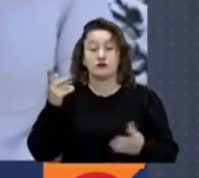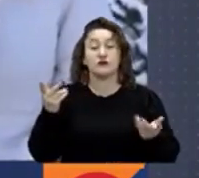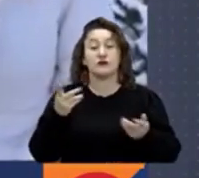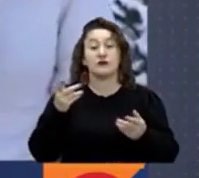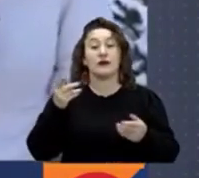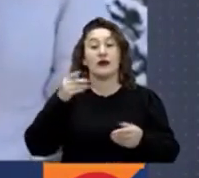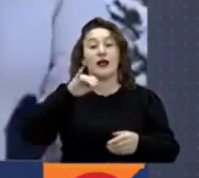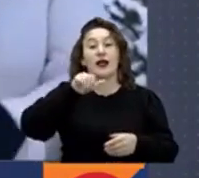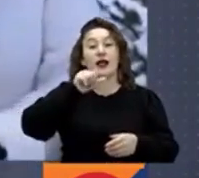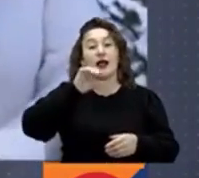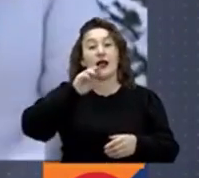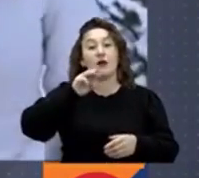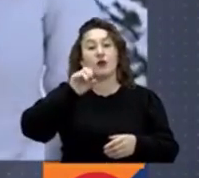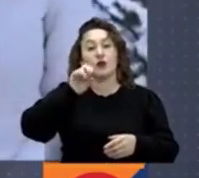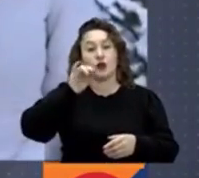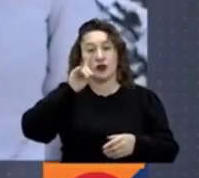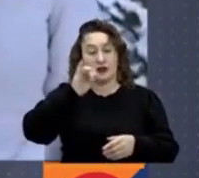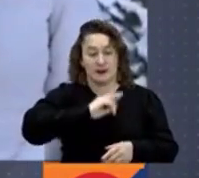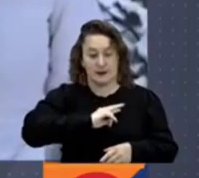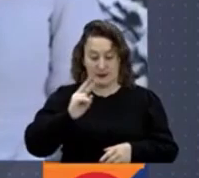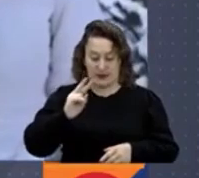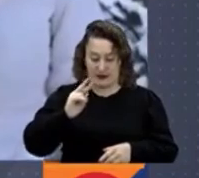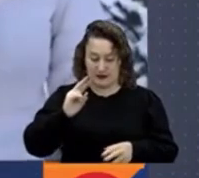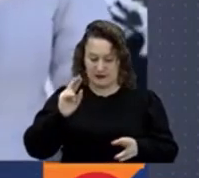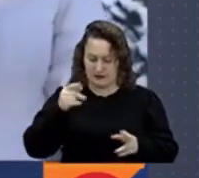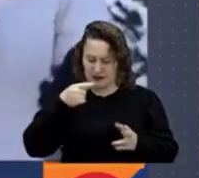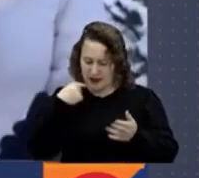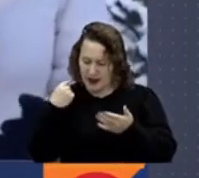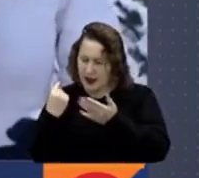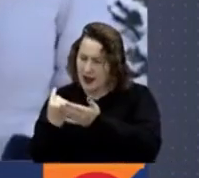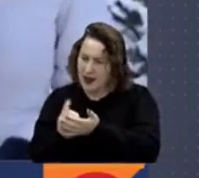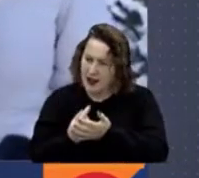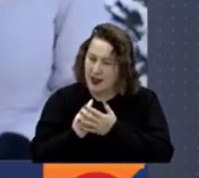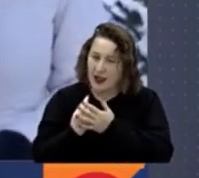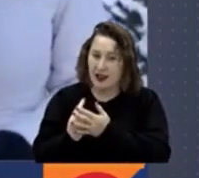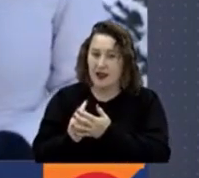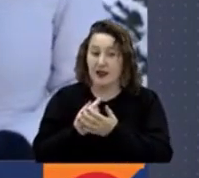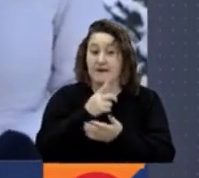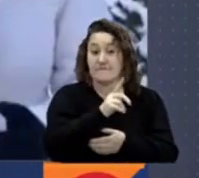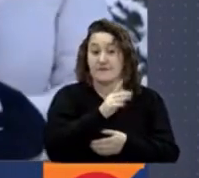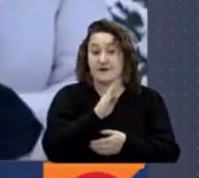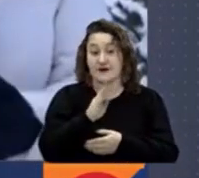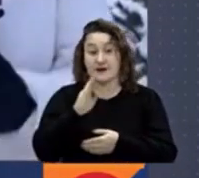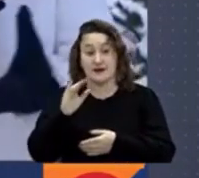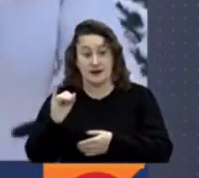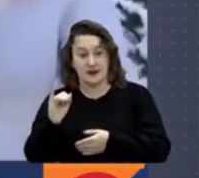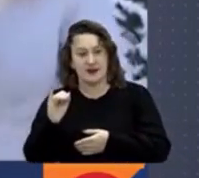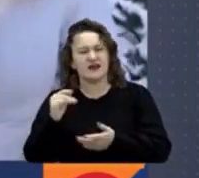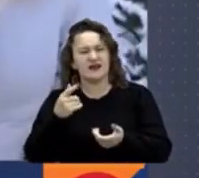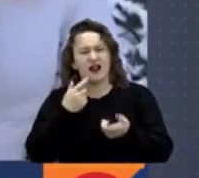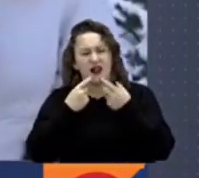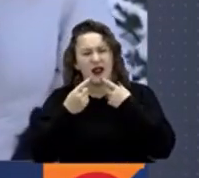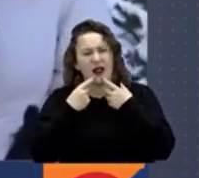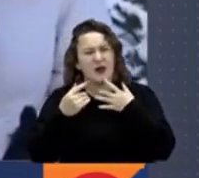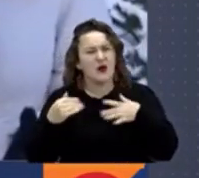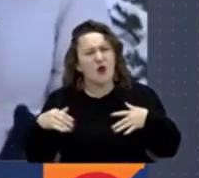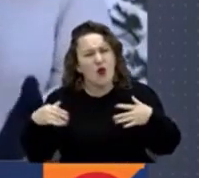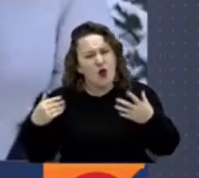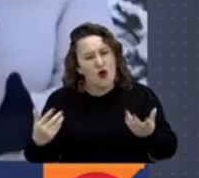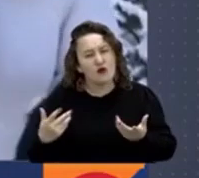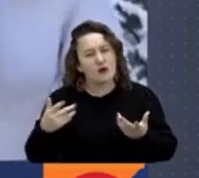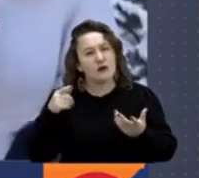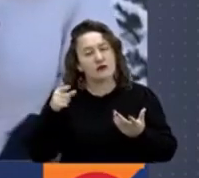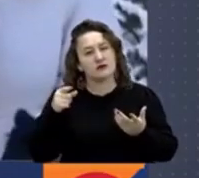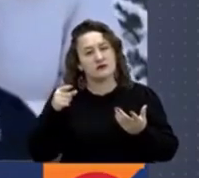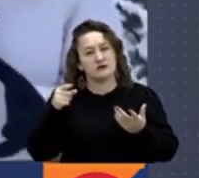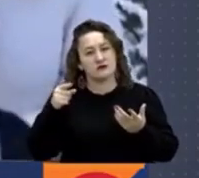del Cauca. Enseguida sostuvo una reunión con el director del FBI. Hablaron acerca de cómo pueden combatir el